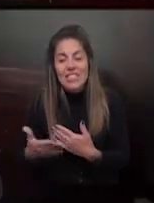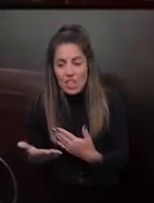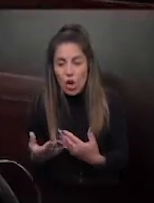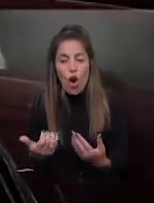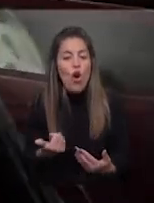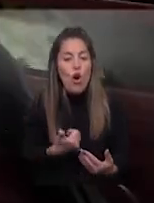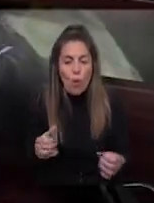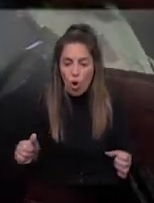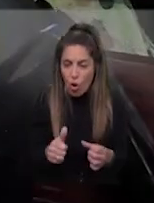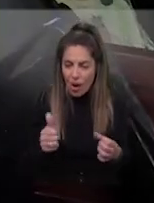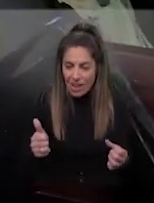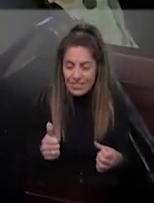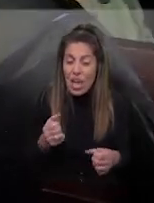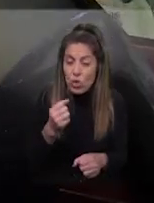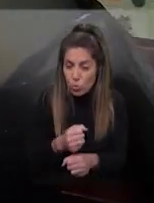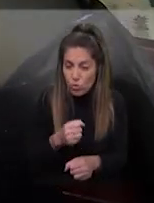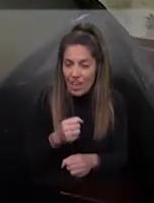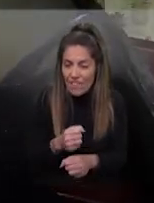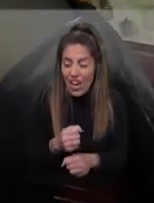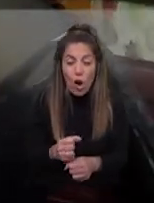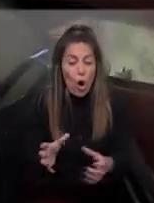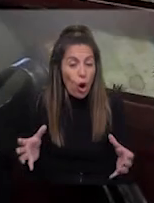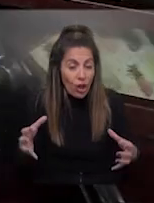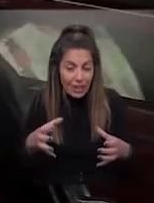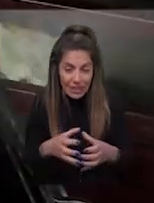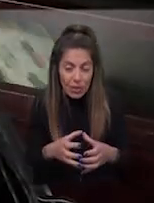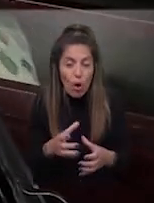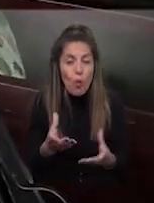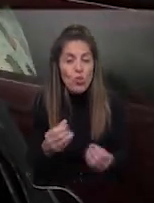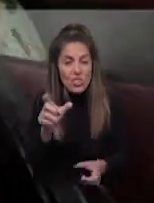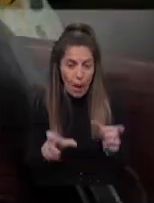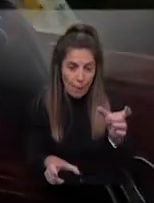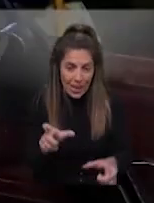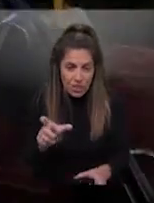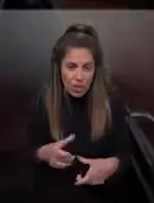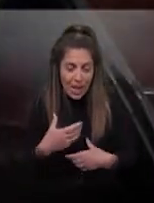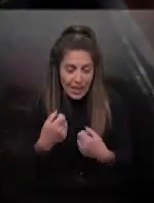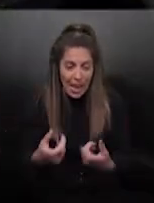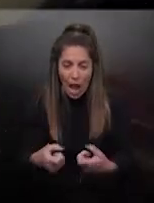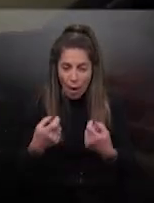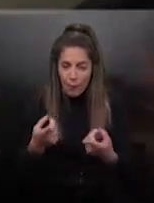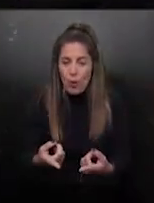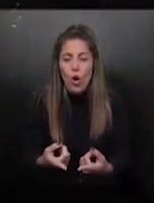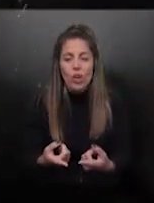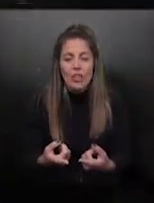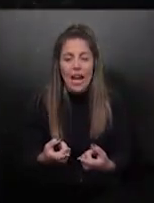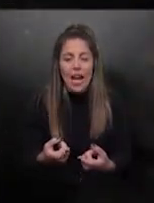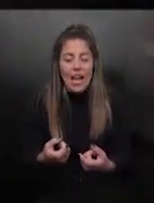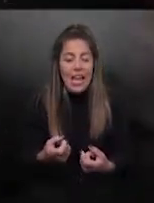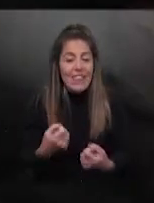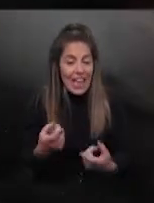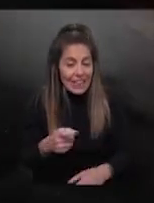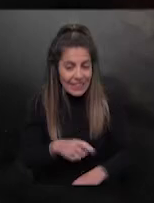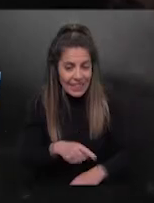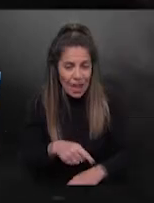trabajo, obviamente, colectivo, de mucha gente que aporta honorariamente su tiempo,